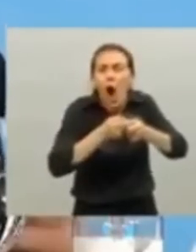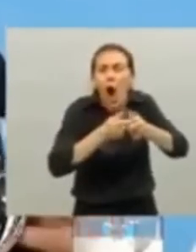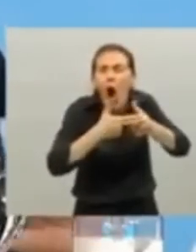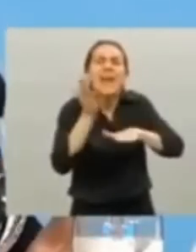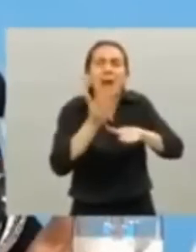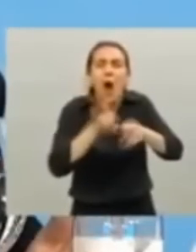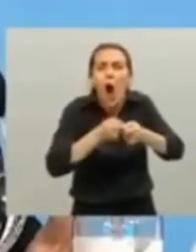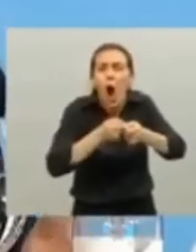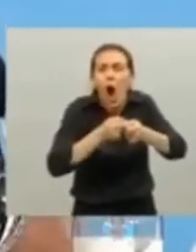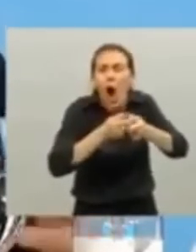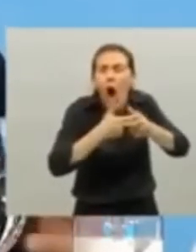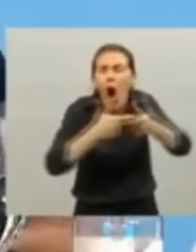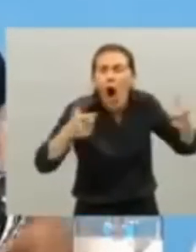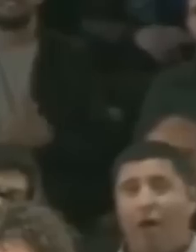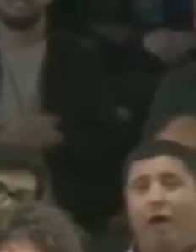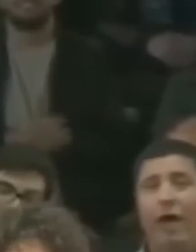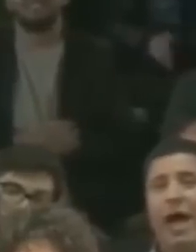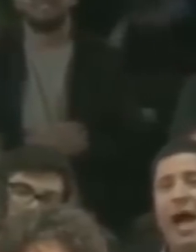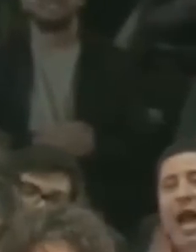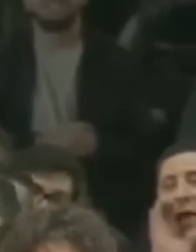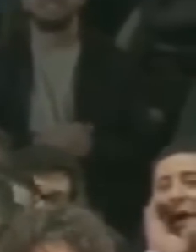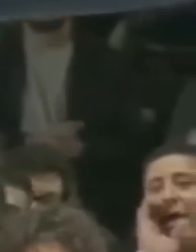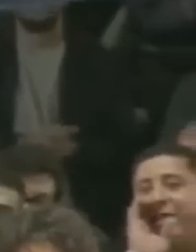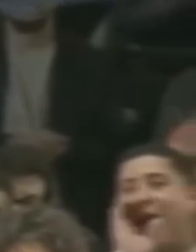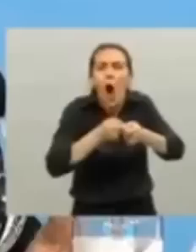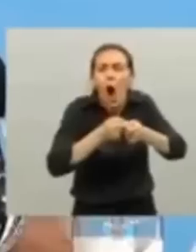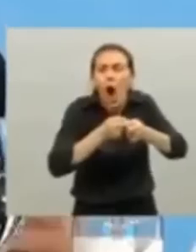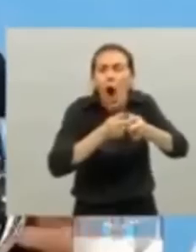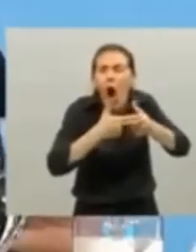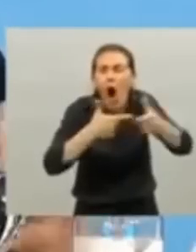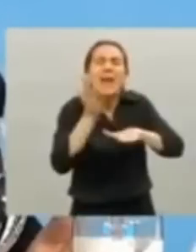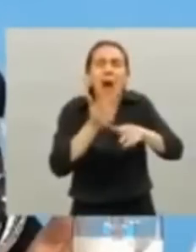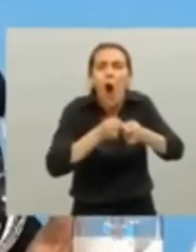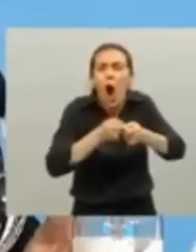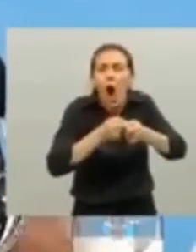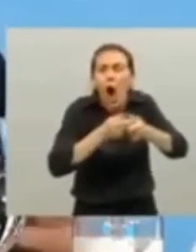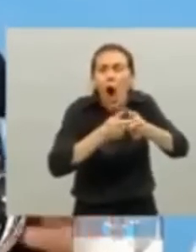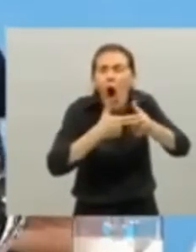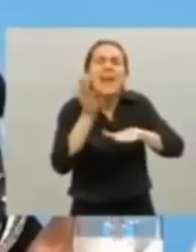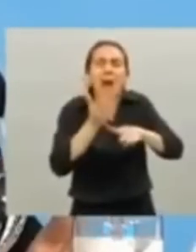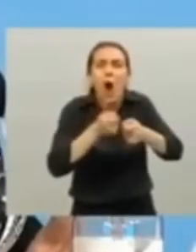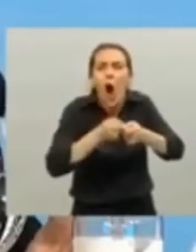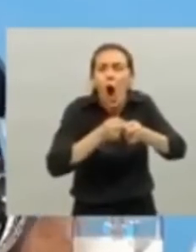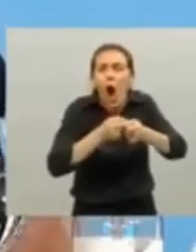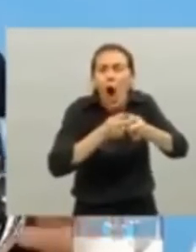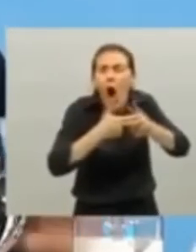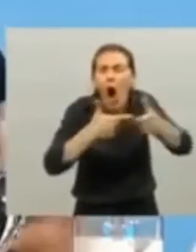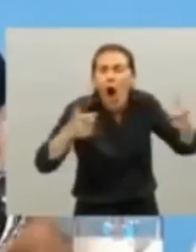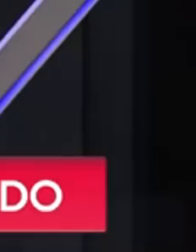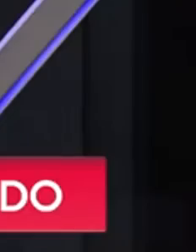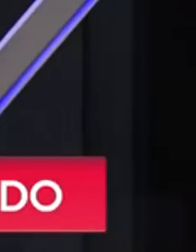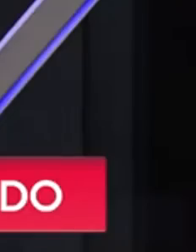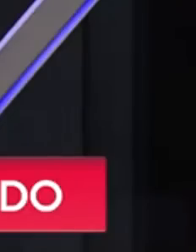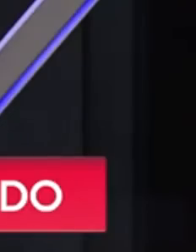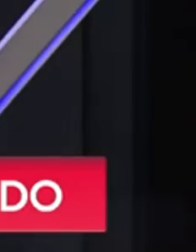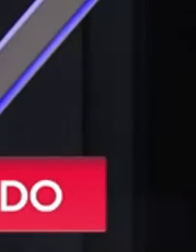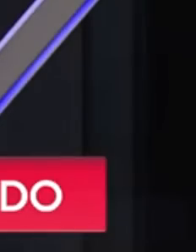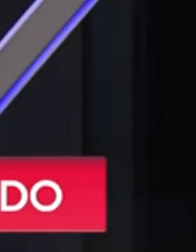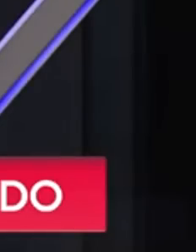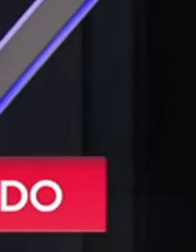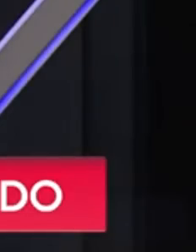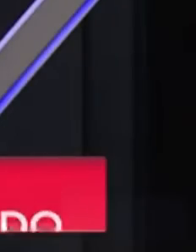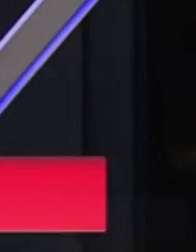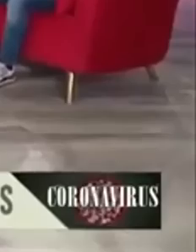¿Qué me importa? ¿Qué me importa? ¡No se inunda más! ¿Qué me importa? ¿Qué me importa? ¿Qué me importa? Nació